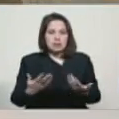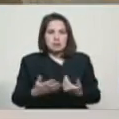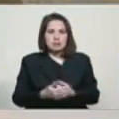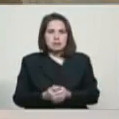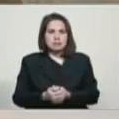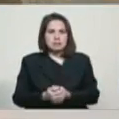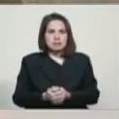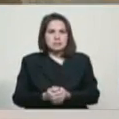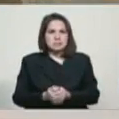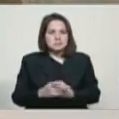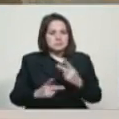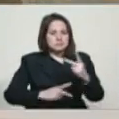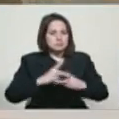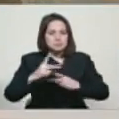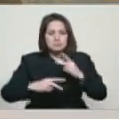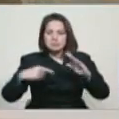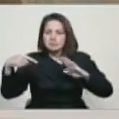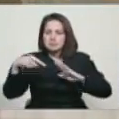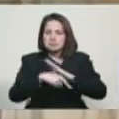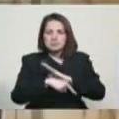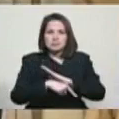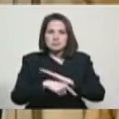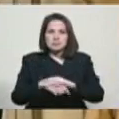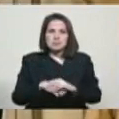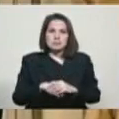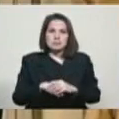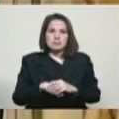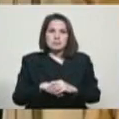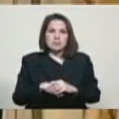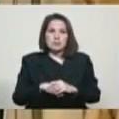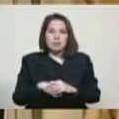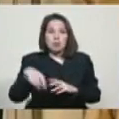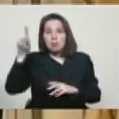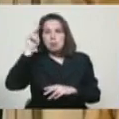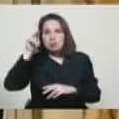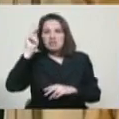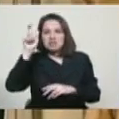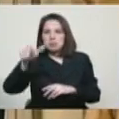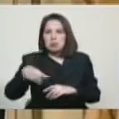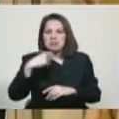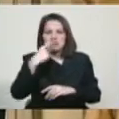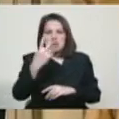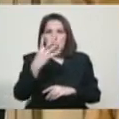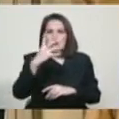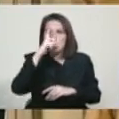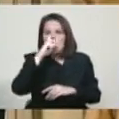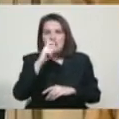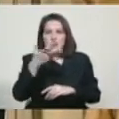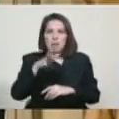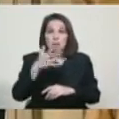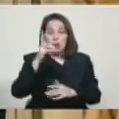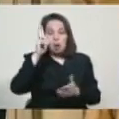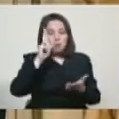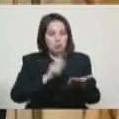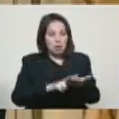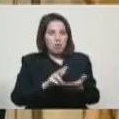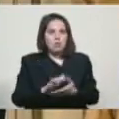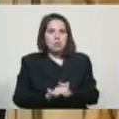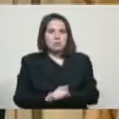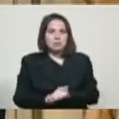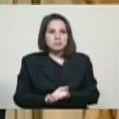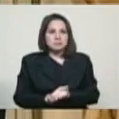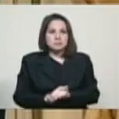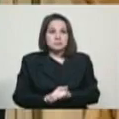a procesos profundos. Profesor Dussel habla de un periodo de unos 4 años, aprobado. Aquí